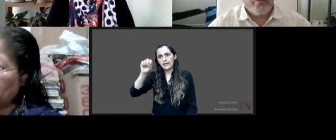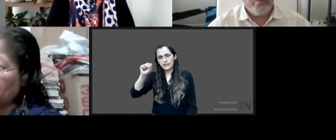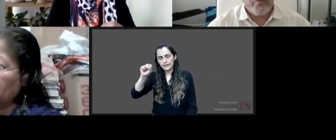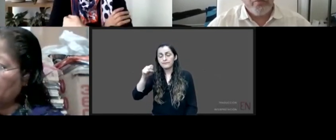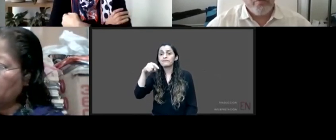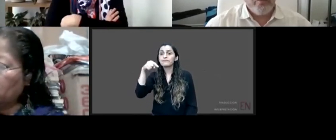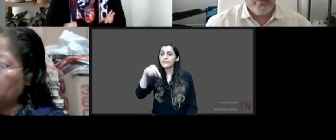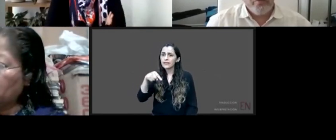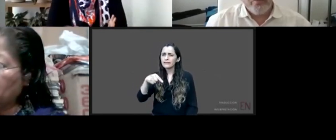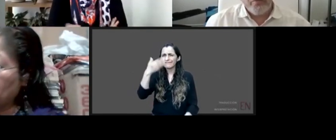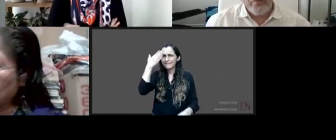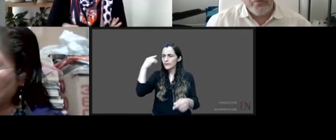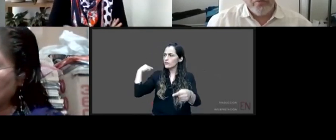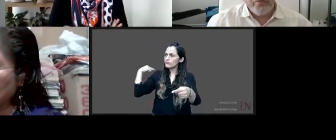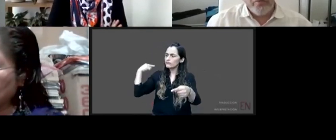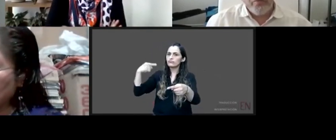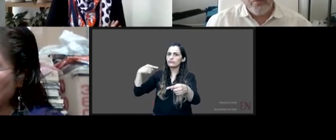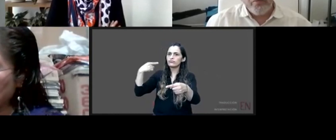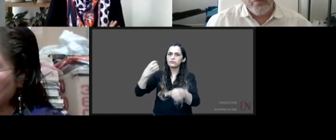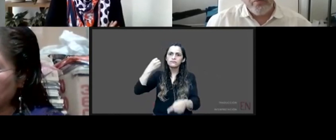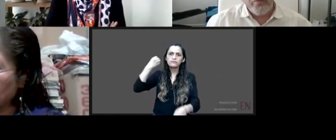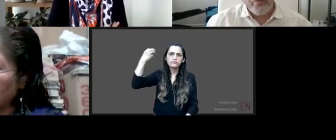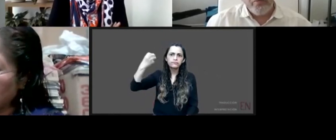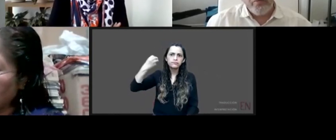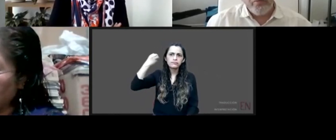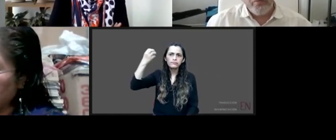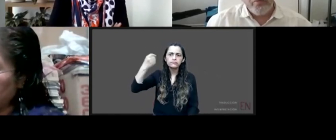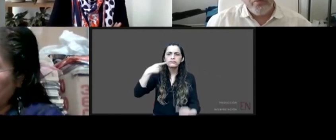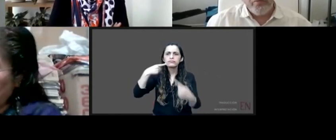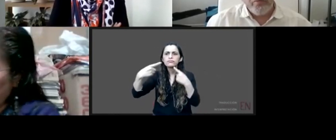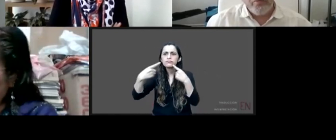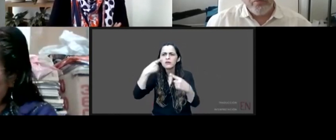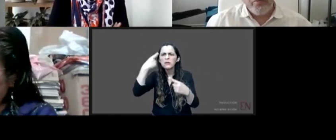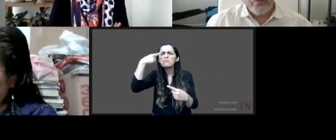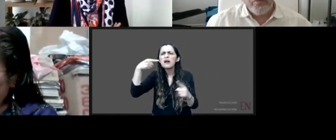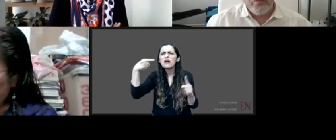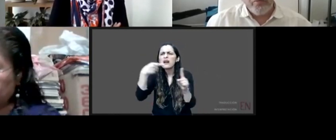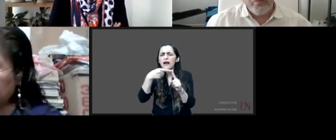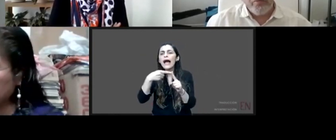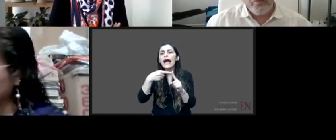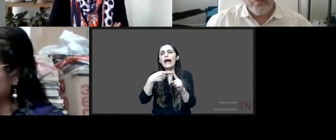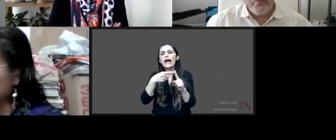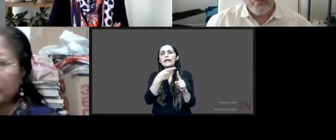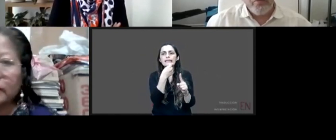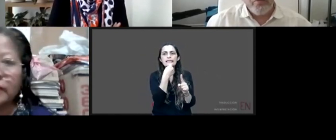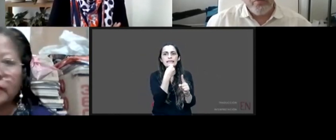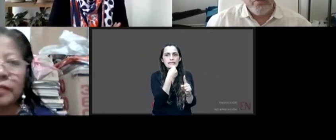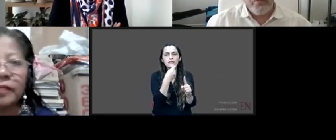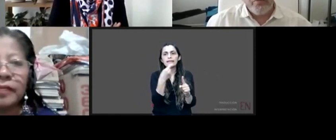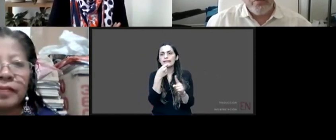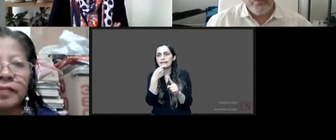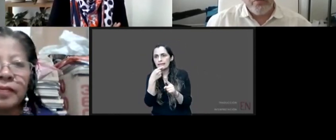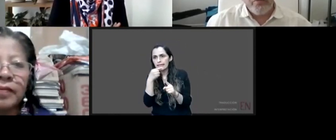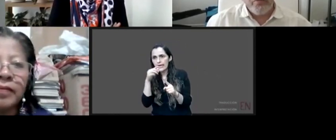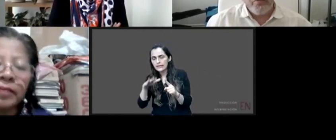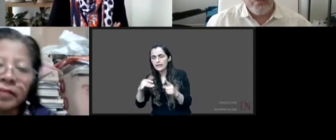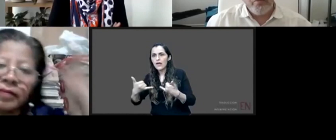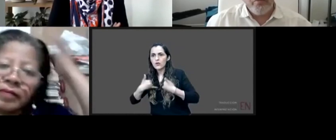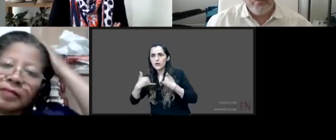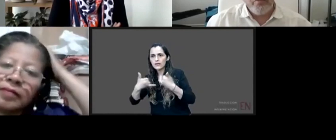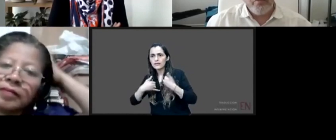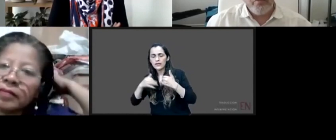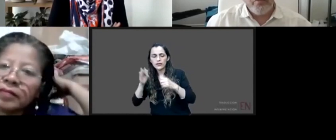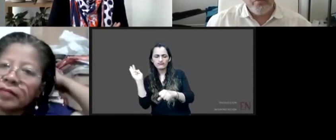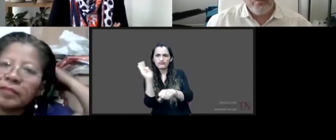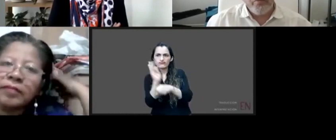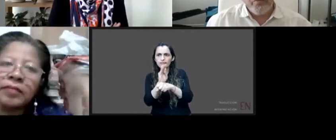conversatorios Protección de Niñas, Niños y Adolescentes para Construir Paz, a nombre de la Secretaría Ejecutiva del Sistema Nacional de